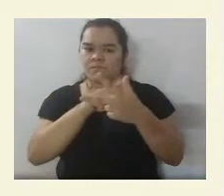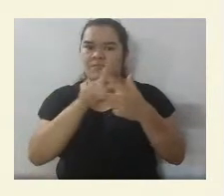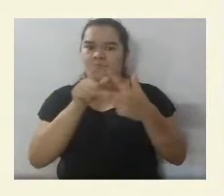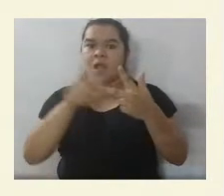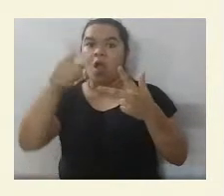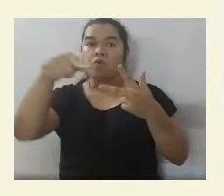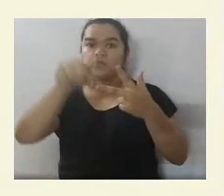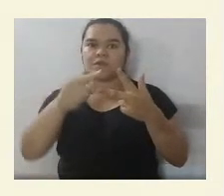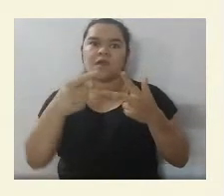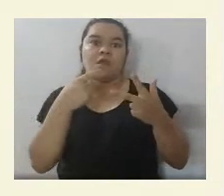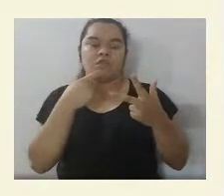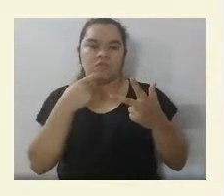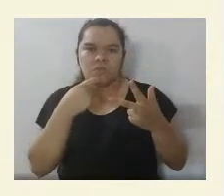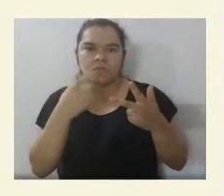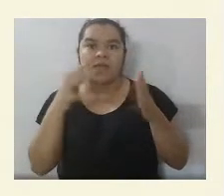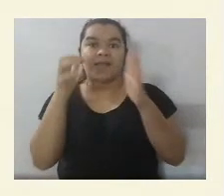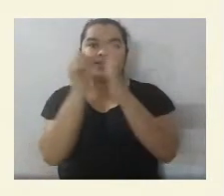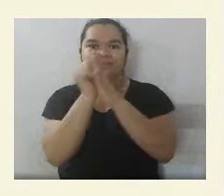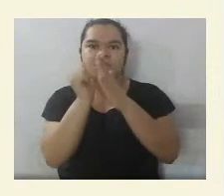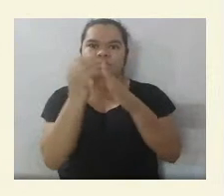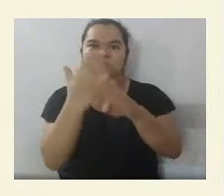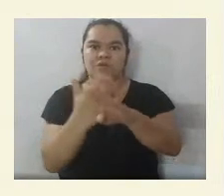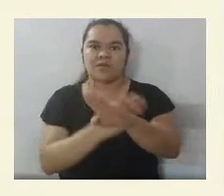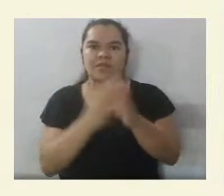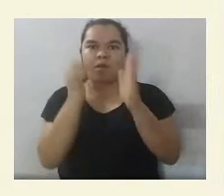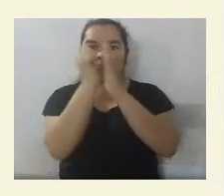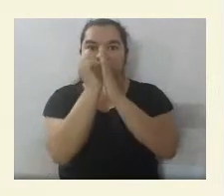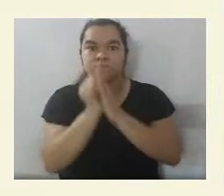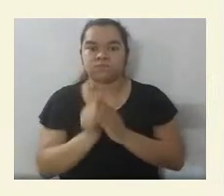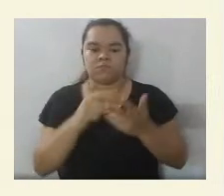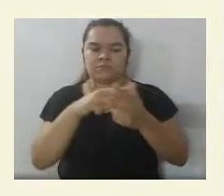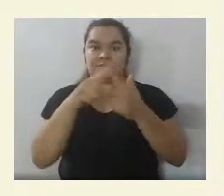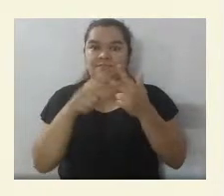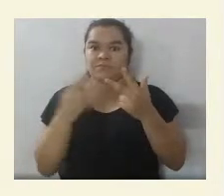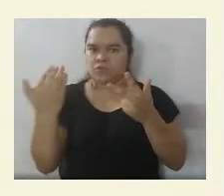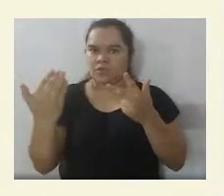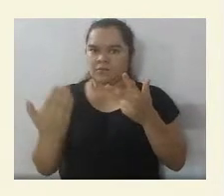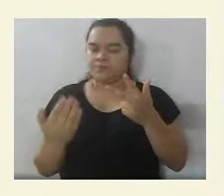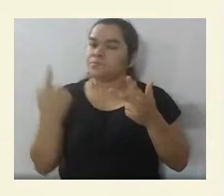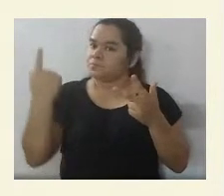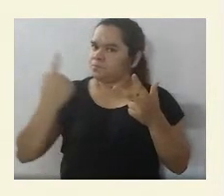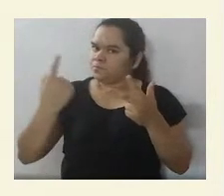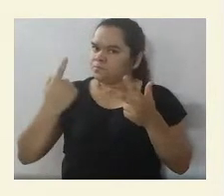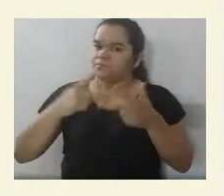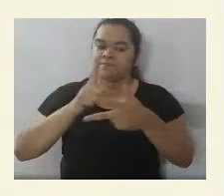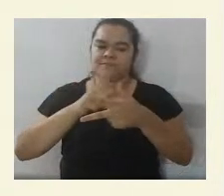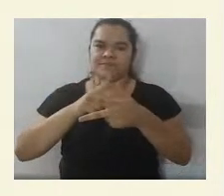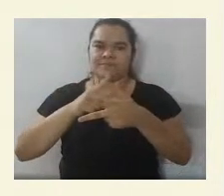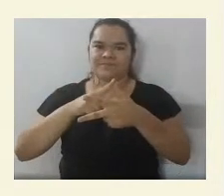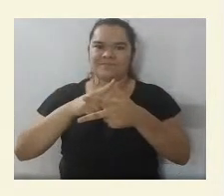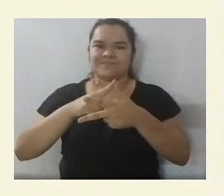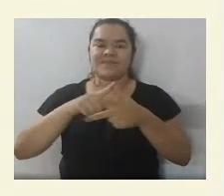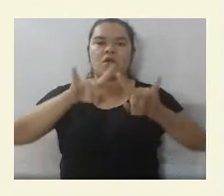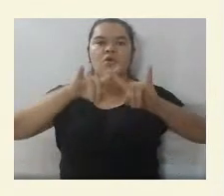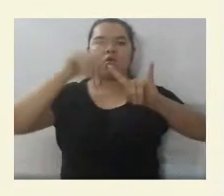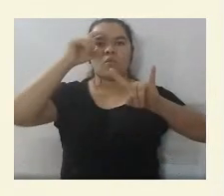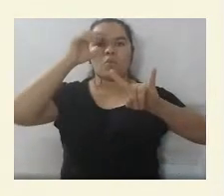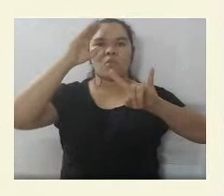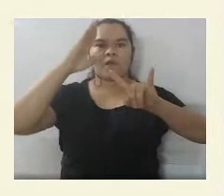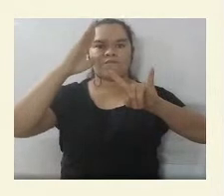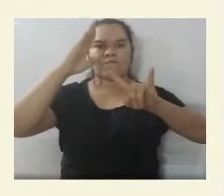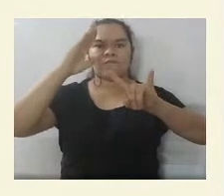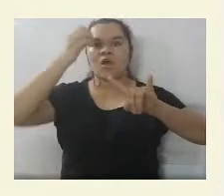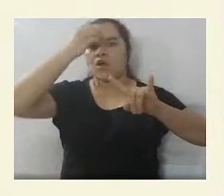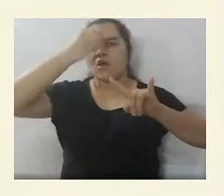acceder, ¿sí?, a la inscripción. En principio, esta es la página oficial de nuestra facultad. Acá podrán ver el dominio,